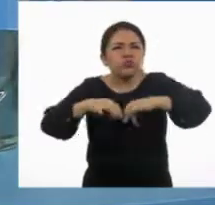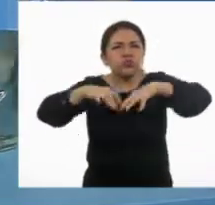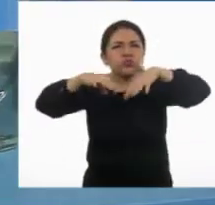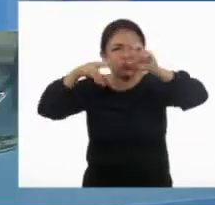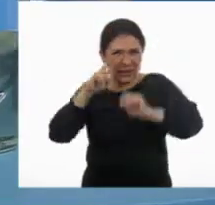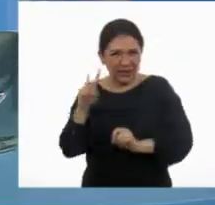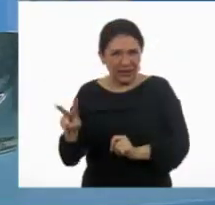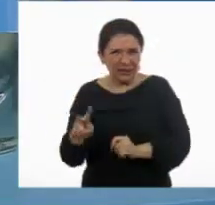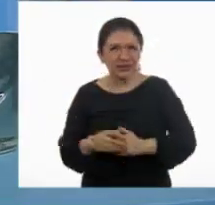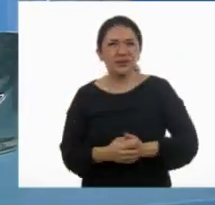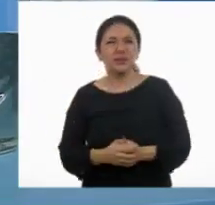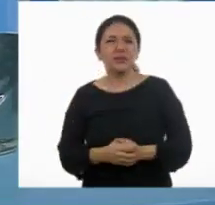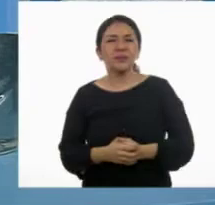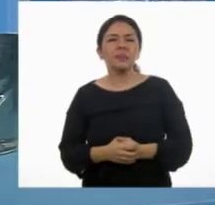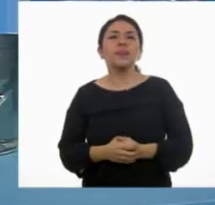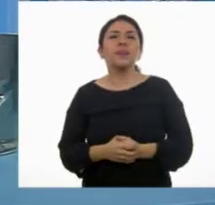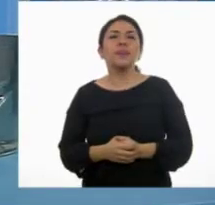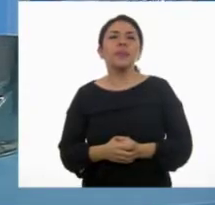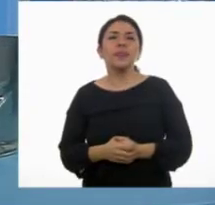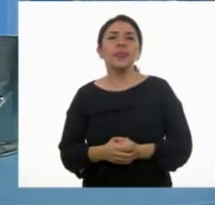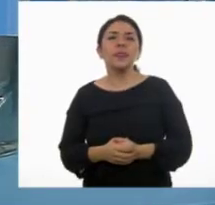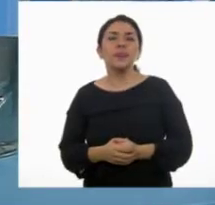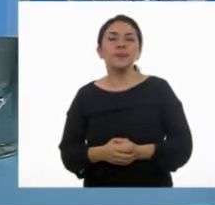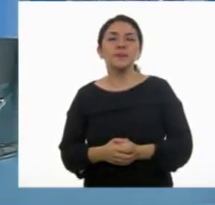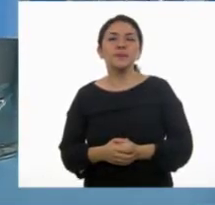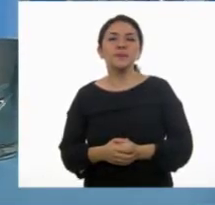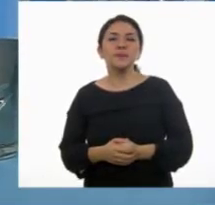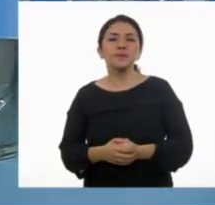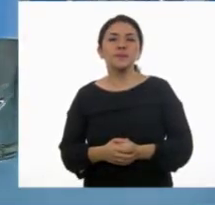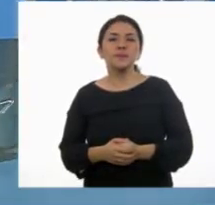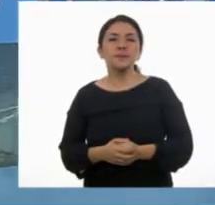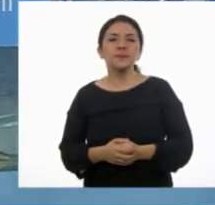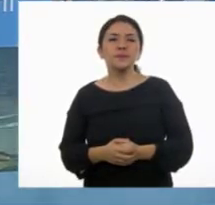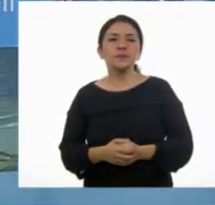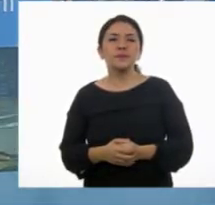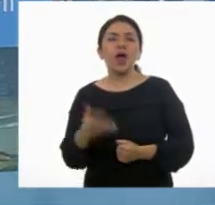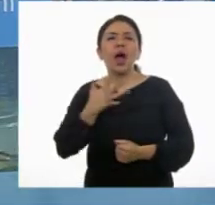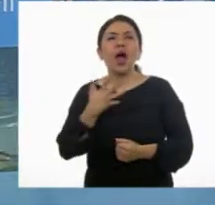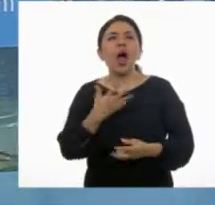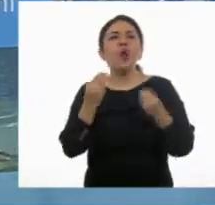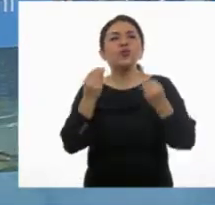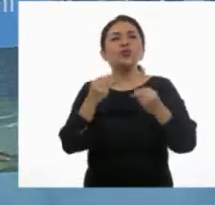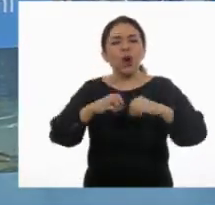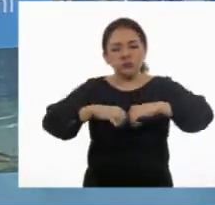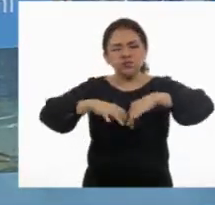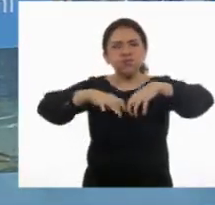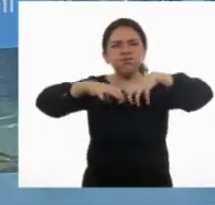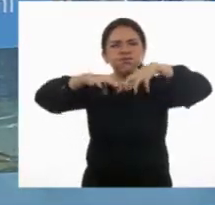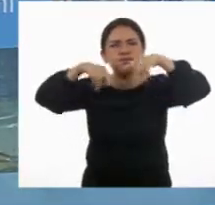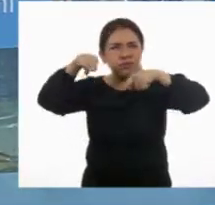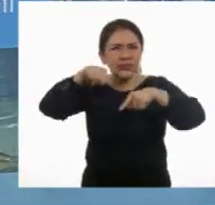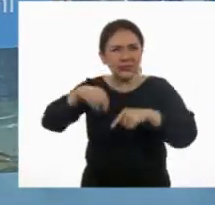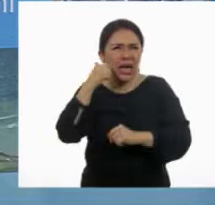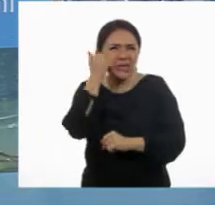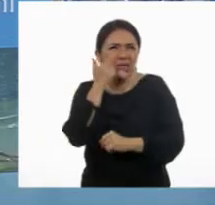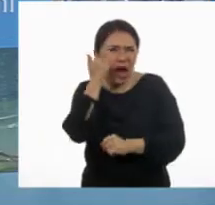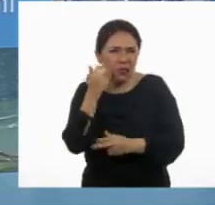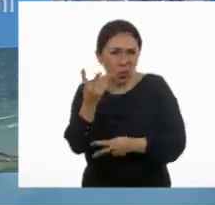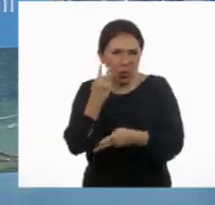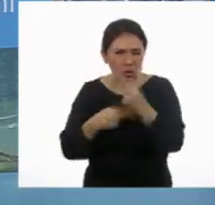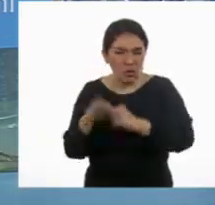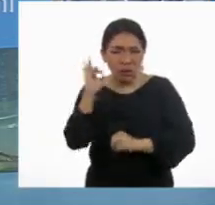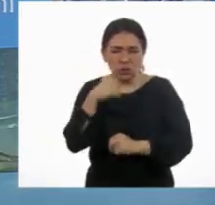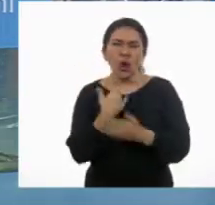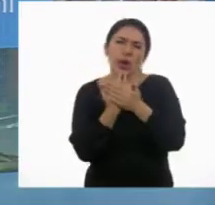tapa. Es por la cantidad de espuma que tienen estos recipientes. Quizá si